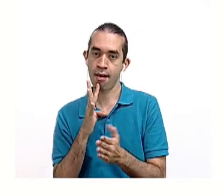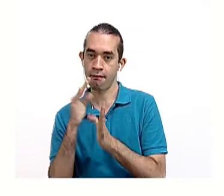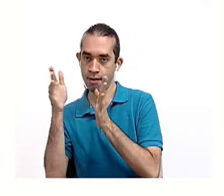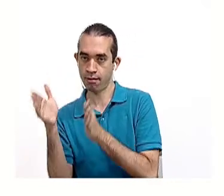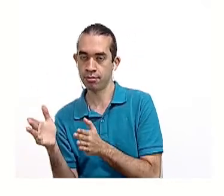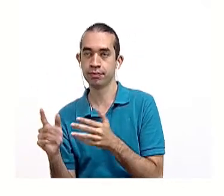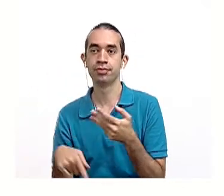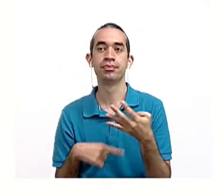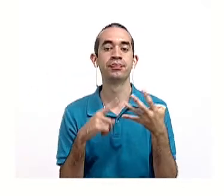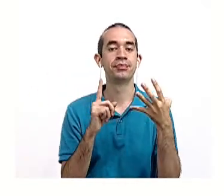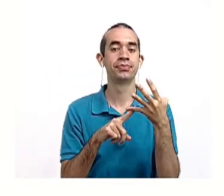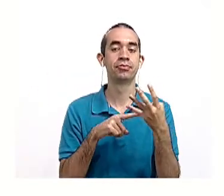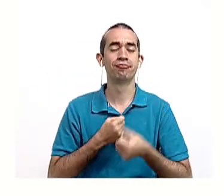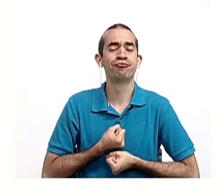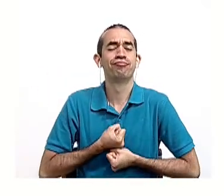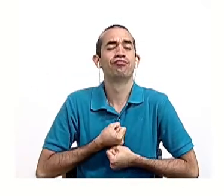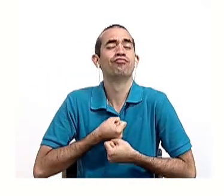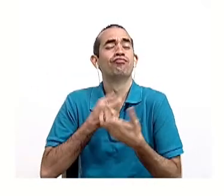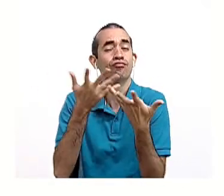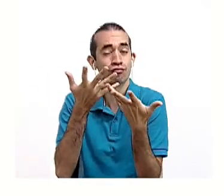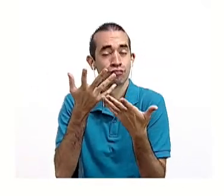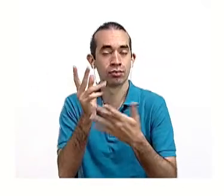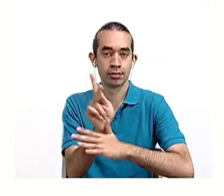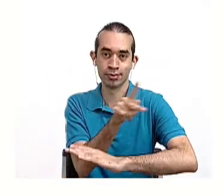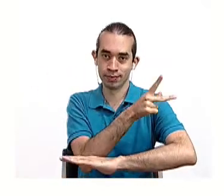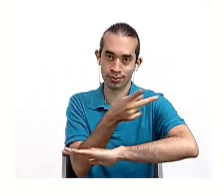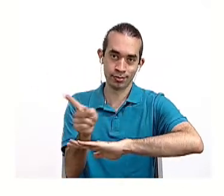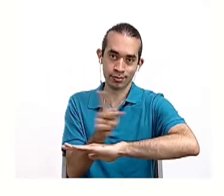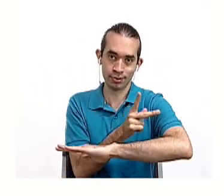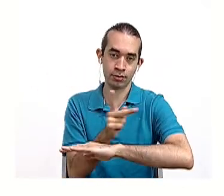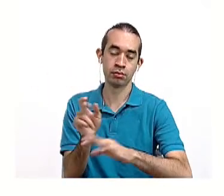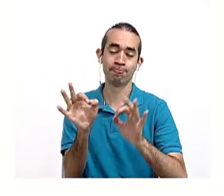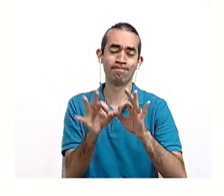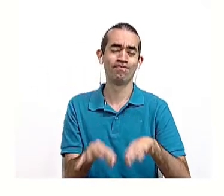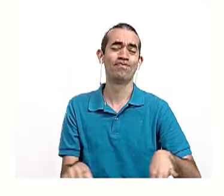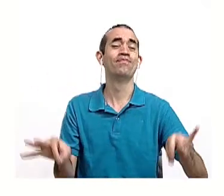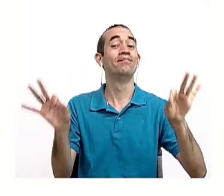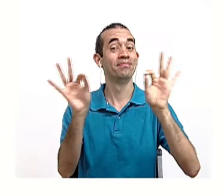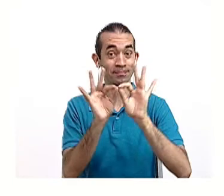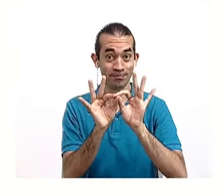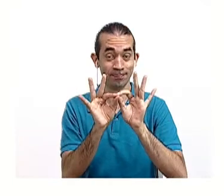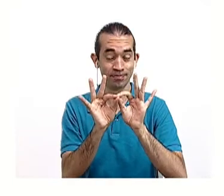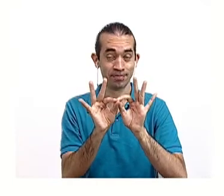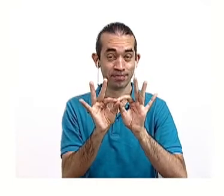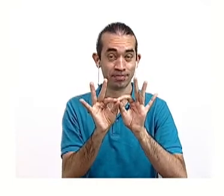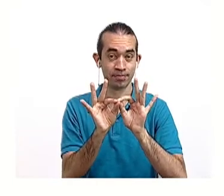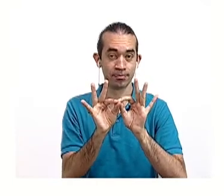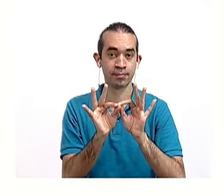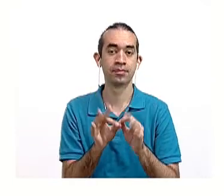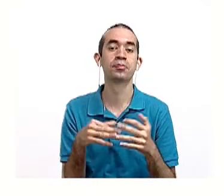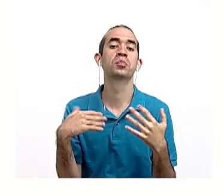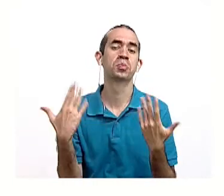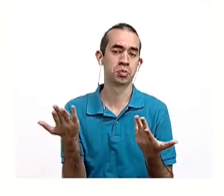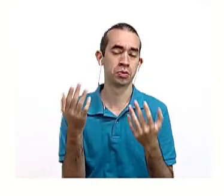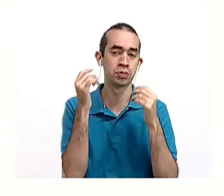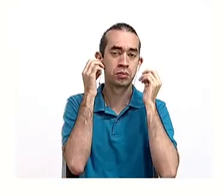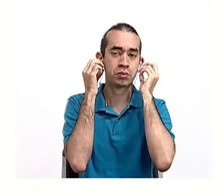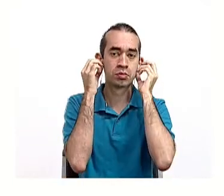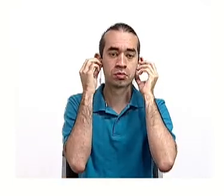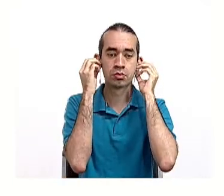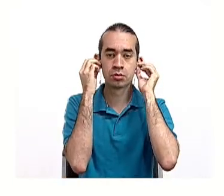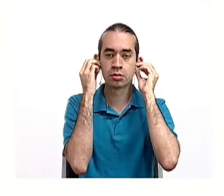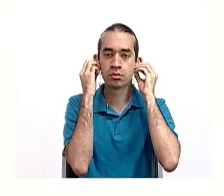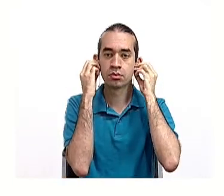La expresividad en la lírica también va a ser un elemento importante. A través de esa